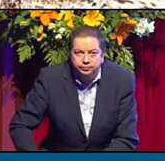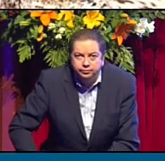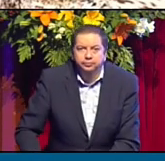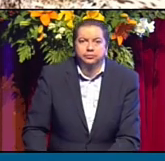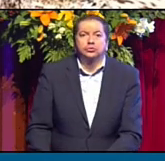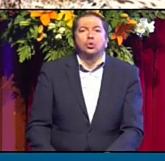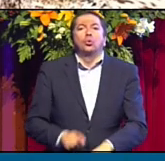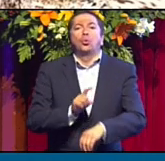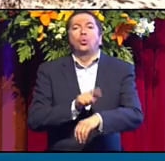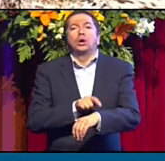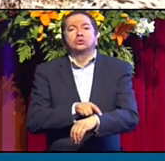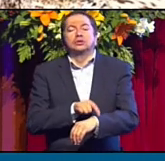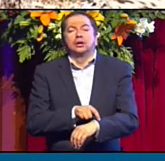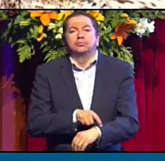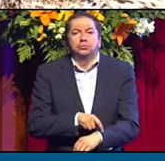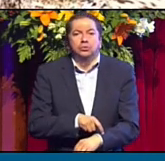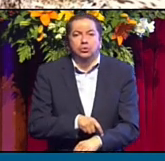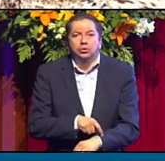¿Cuánto tiempo